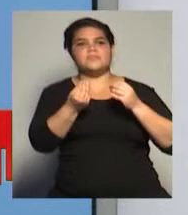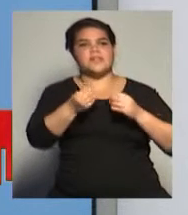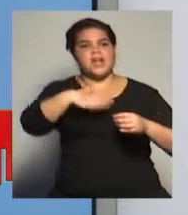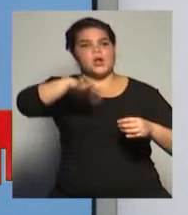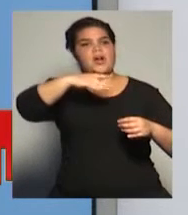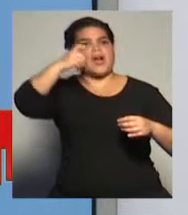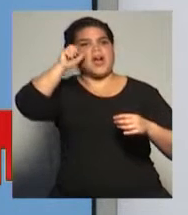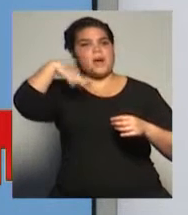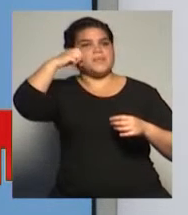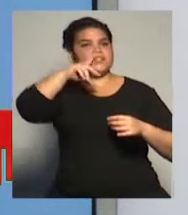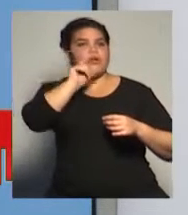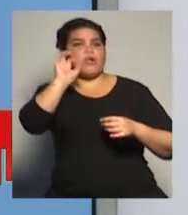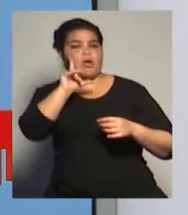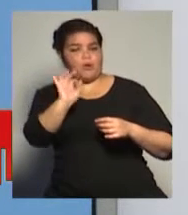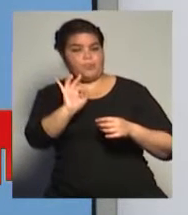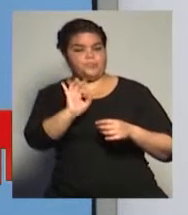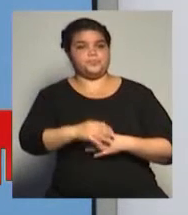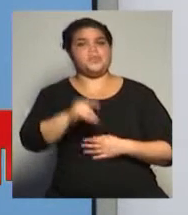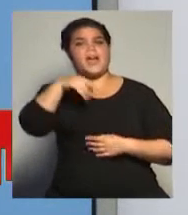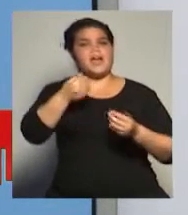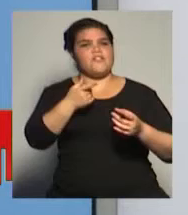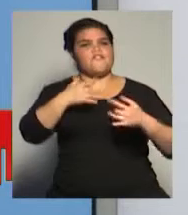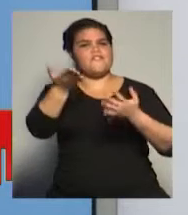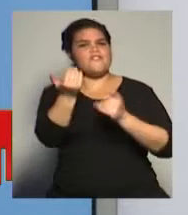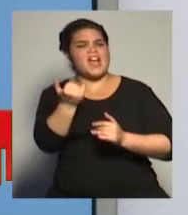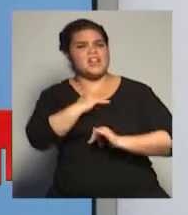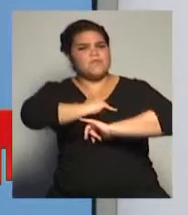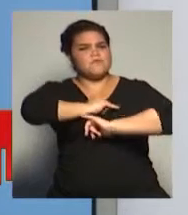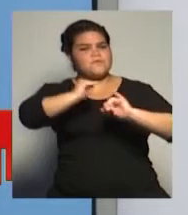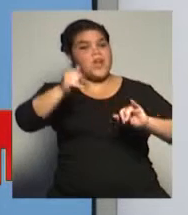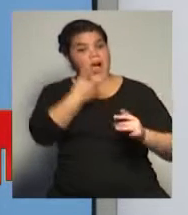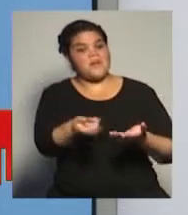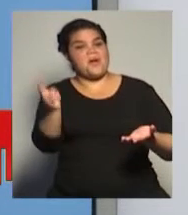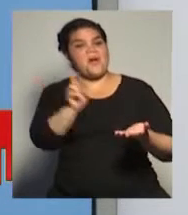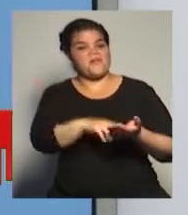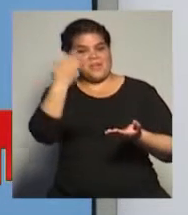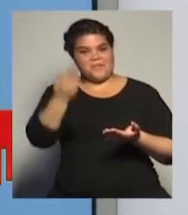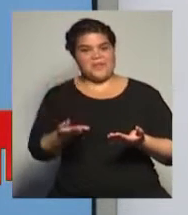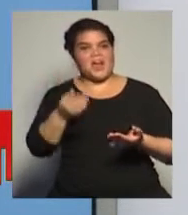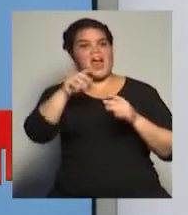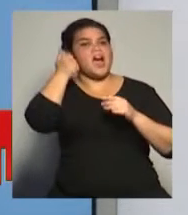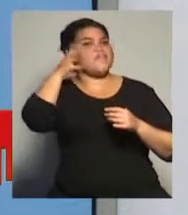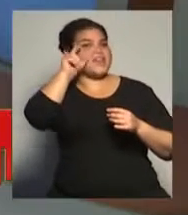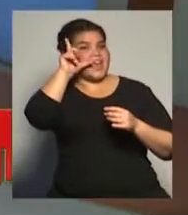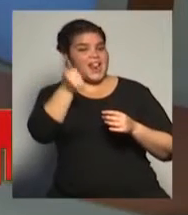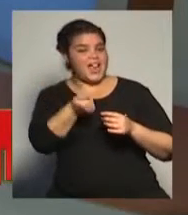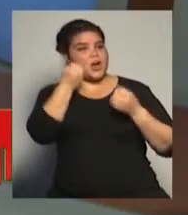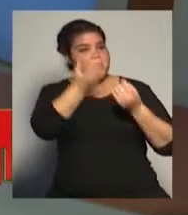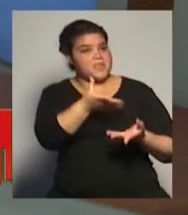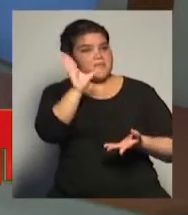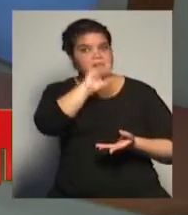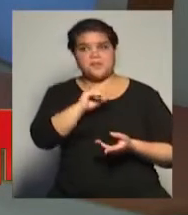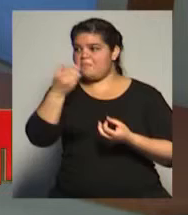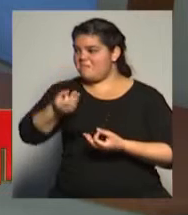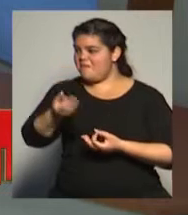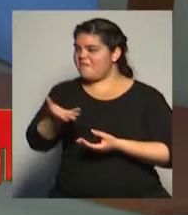Nos quedó mucho contenido para compartir con ustedes. Por eso, nuevamente hoy está Gabriela Sony con nosotros. Gaby, ¿cómo andas? Buenas noches. Muy bien, buenas